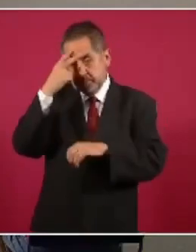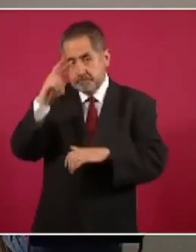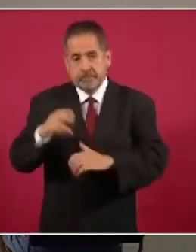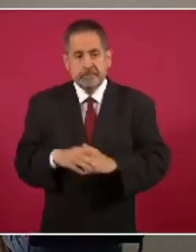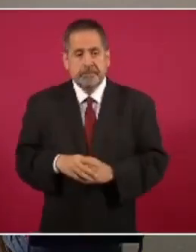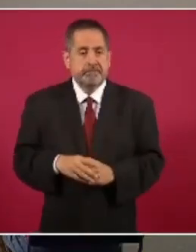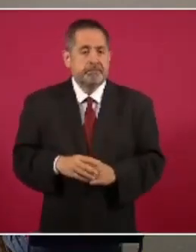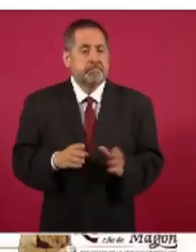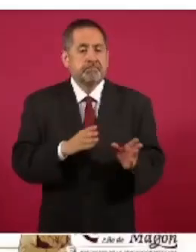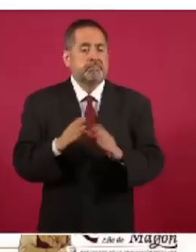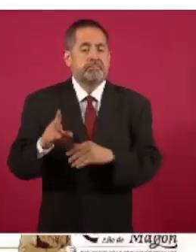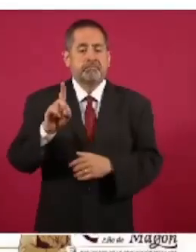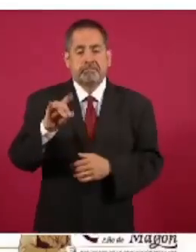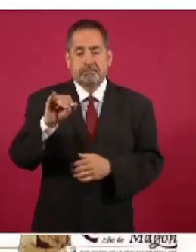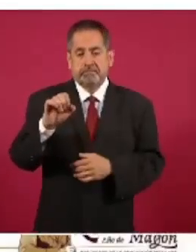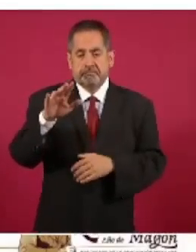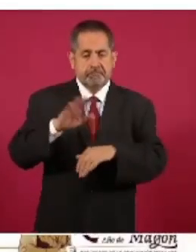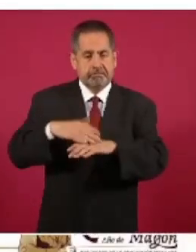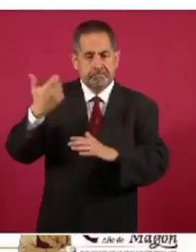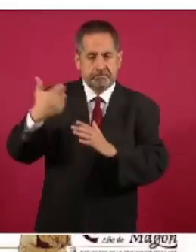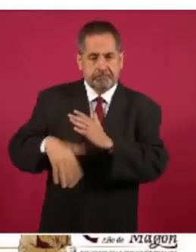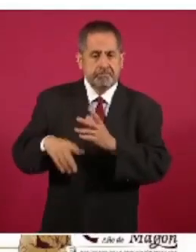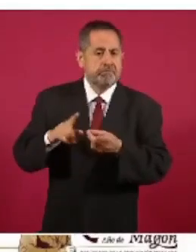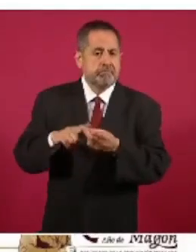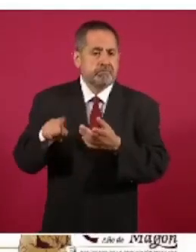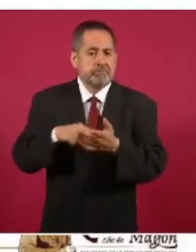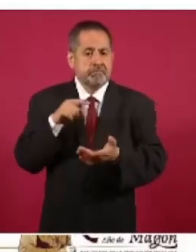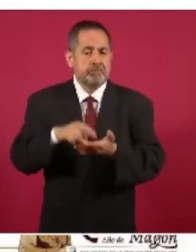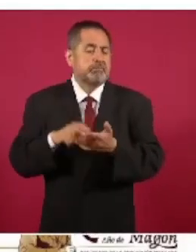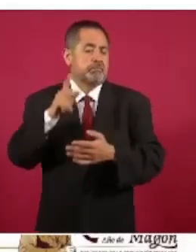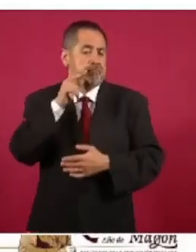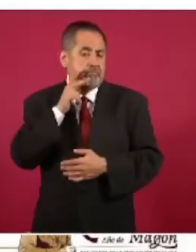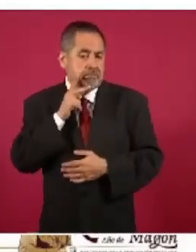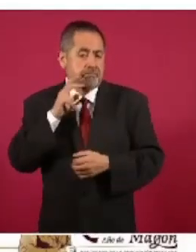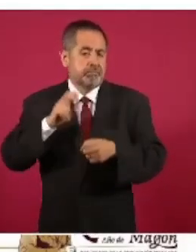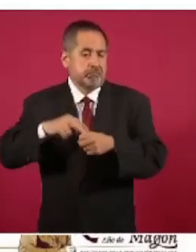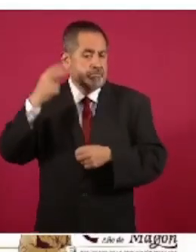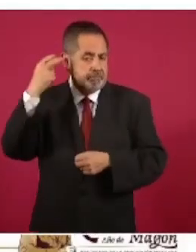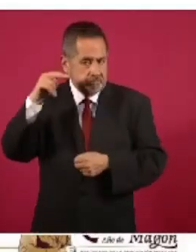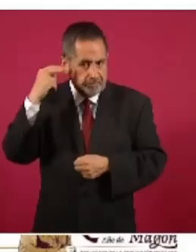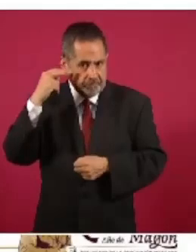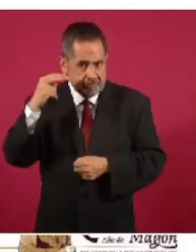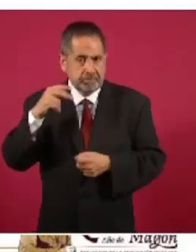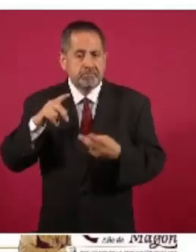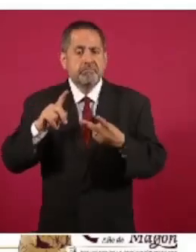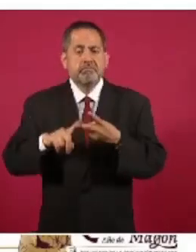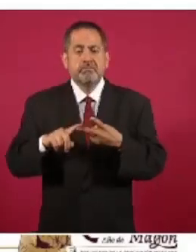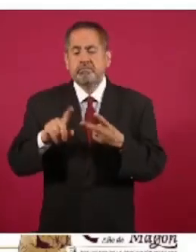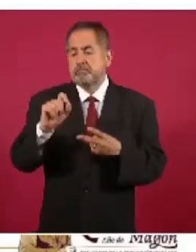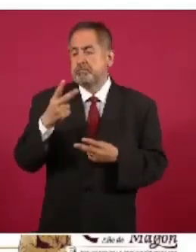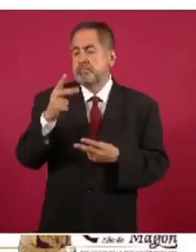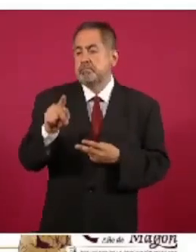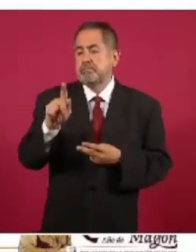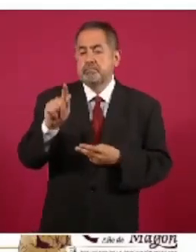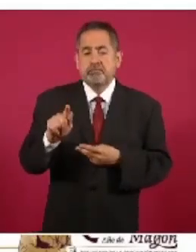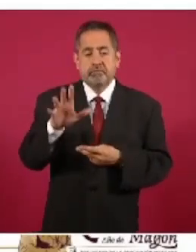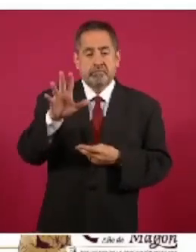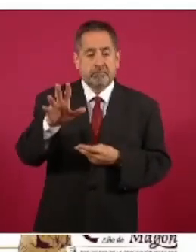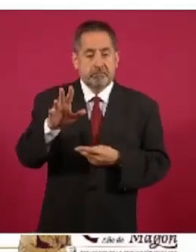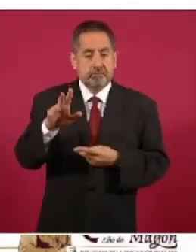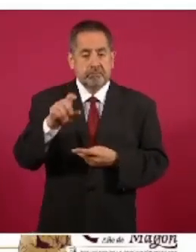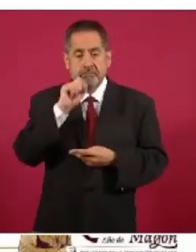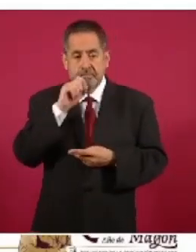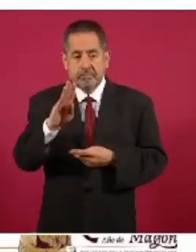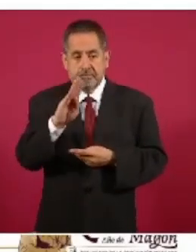más económicas, 22 pesos con 70 centavos de franquicia Pemex en Veracruz, Veracruz, y 22 pesos con 75 centavos de